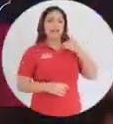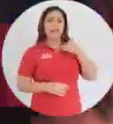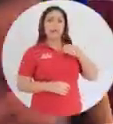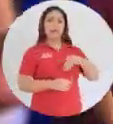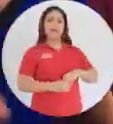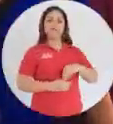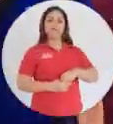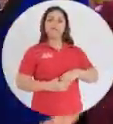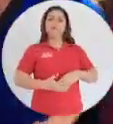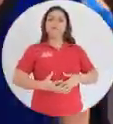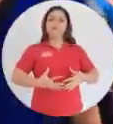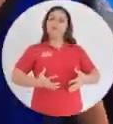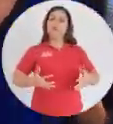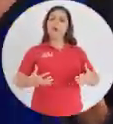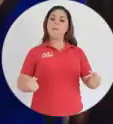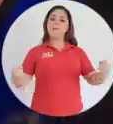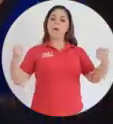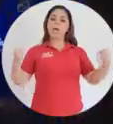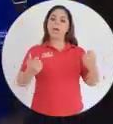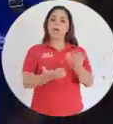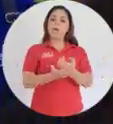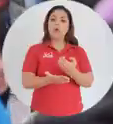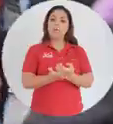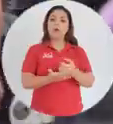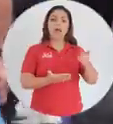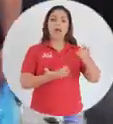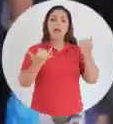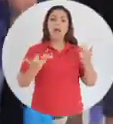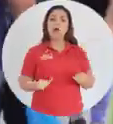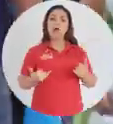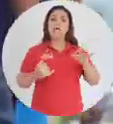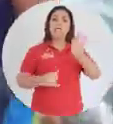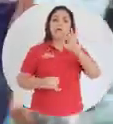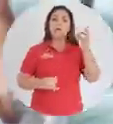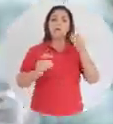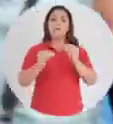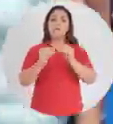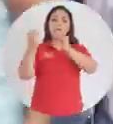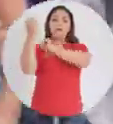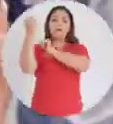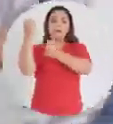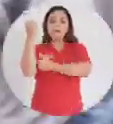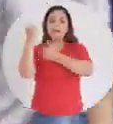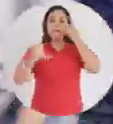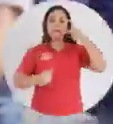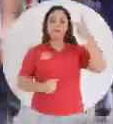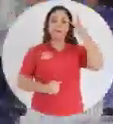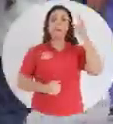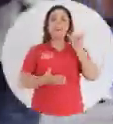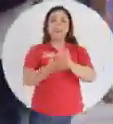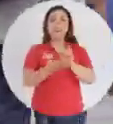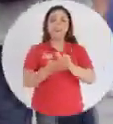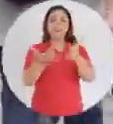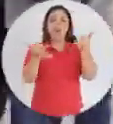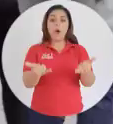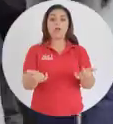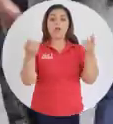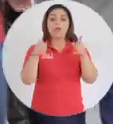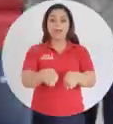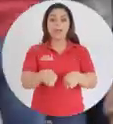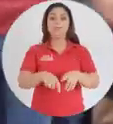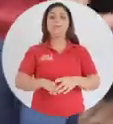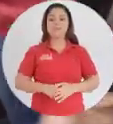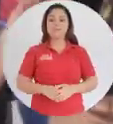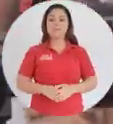poder económico y el poder político, requiere de formas más autoritarias de la política. Y eso nos está